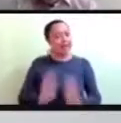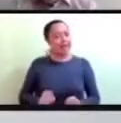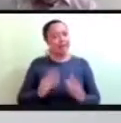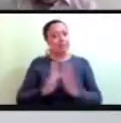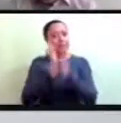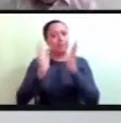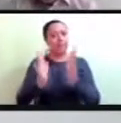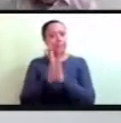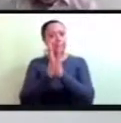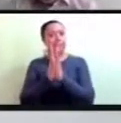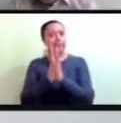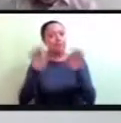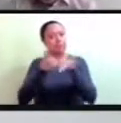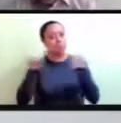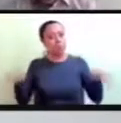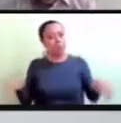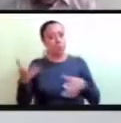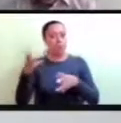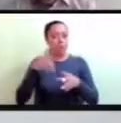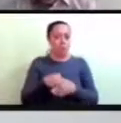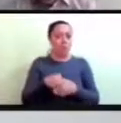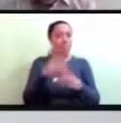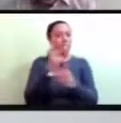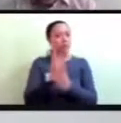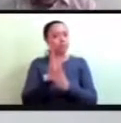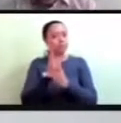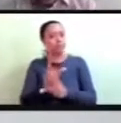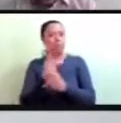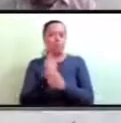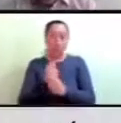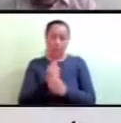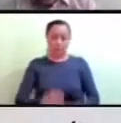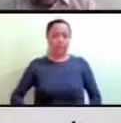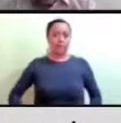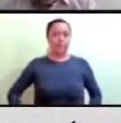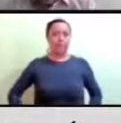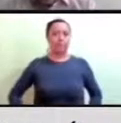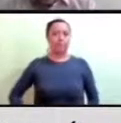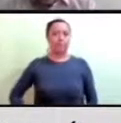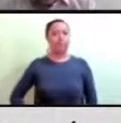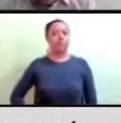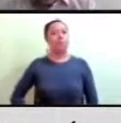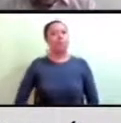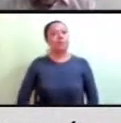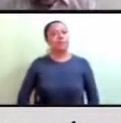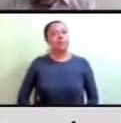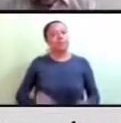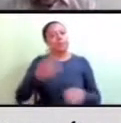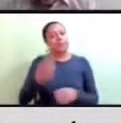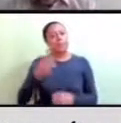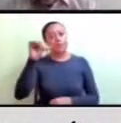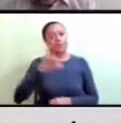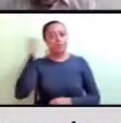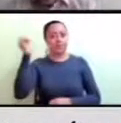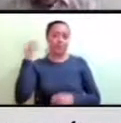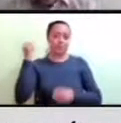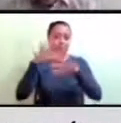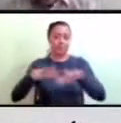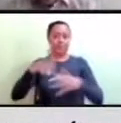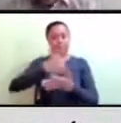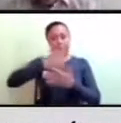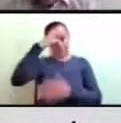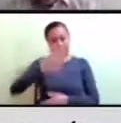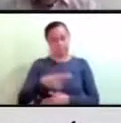y tolerante. Por toda esta importancia, hoy, en este Congreso de la Ciudad de México, hacemos un